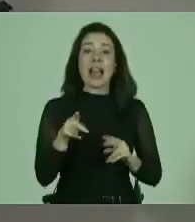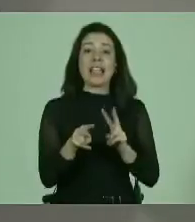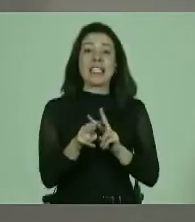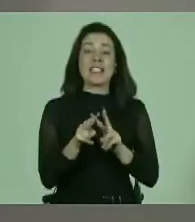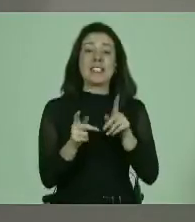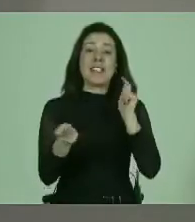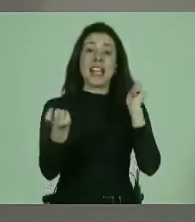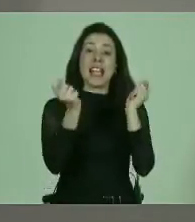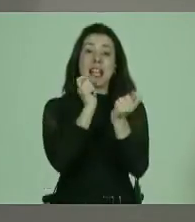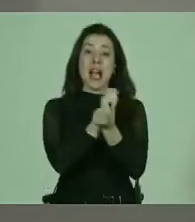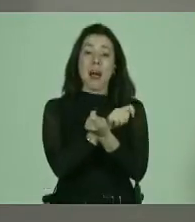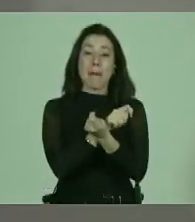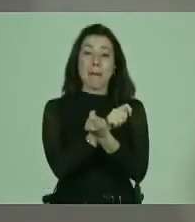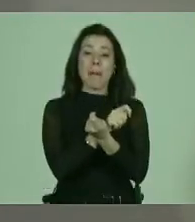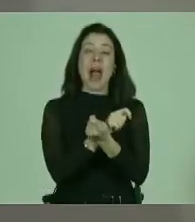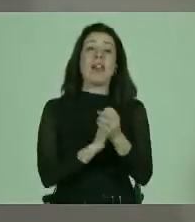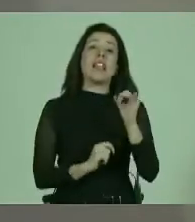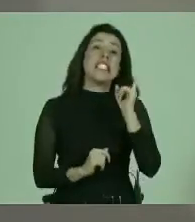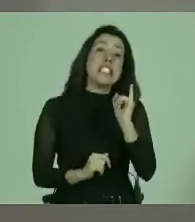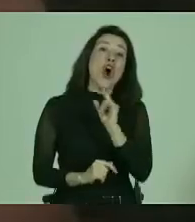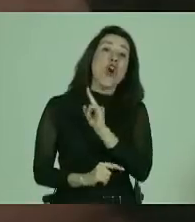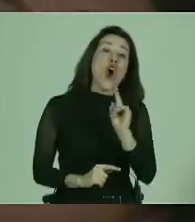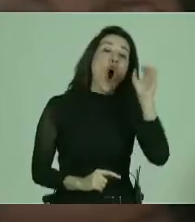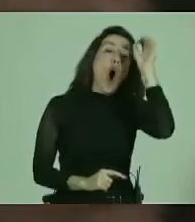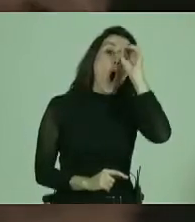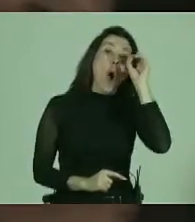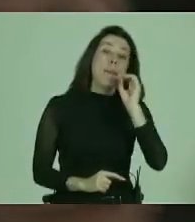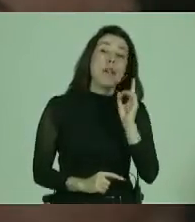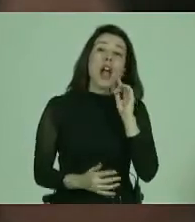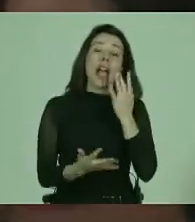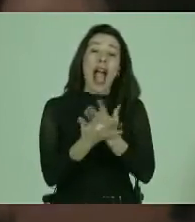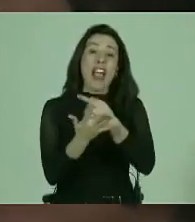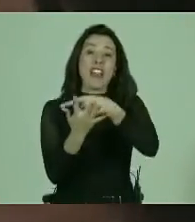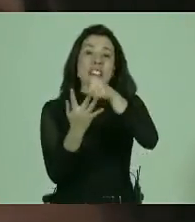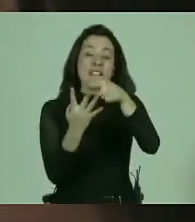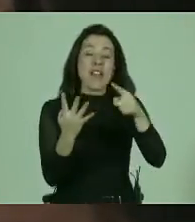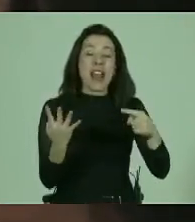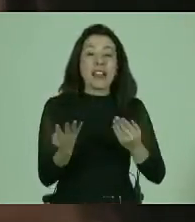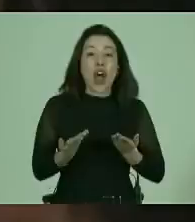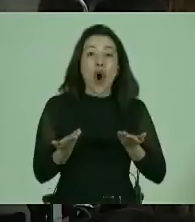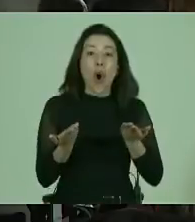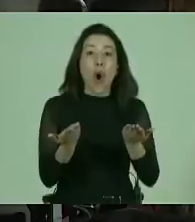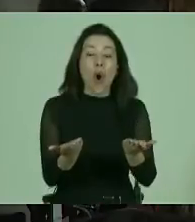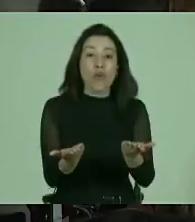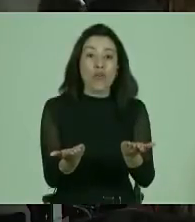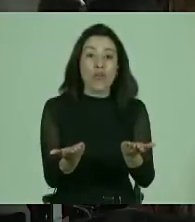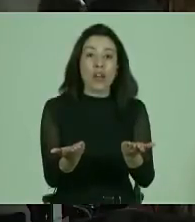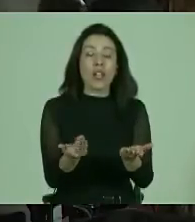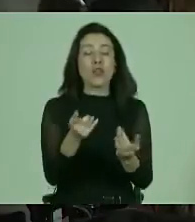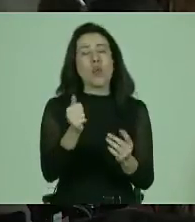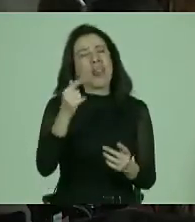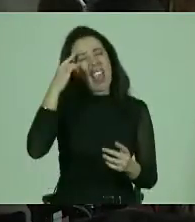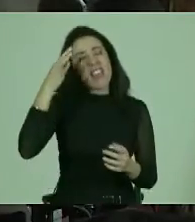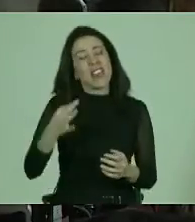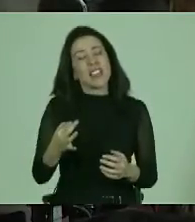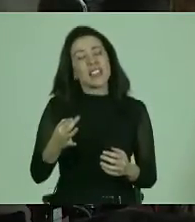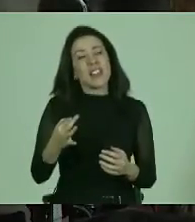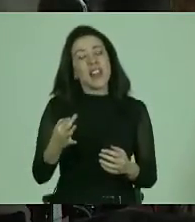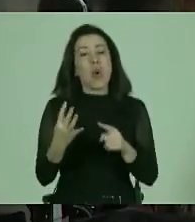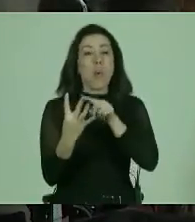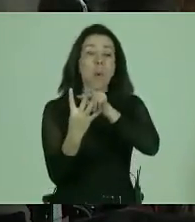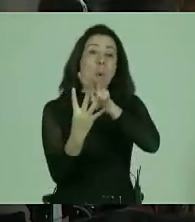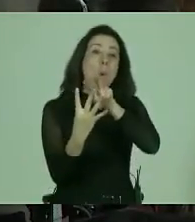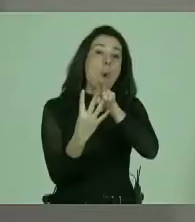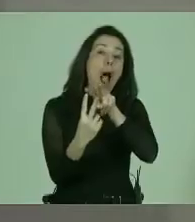haría cambiar o no de opinión que entre las distintas ofertas que tienes disponible sería decidir por una o por